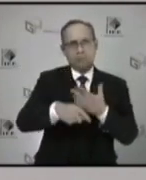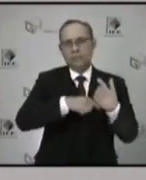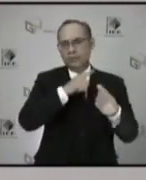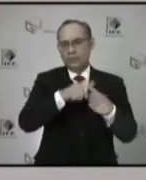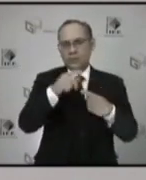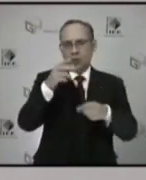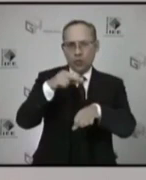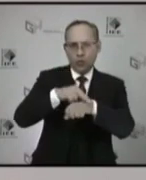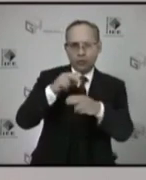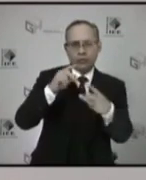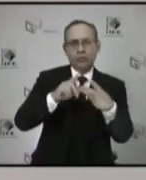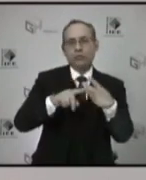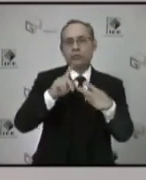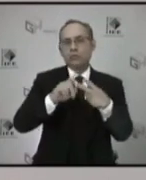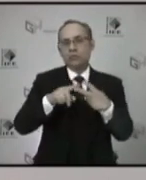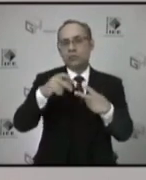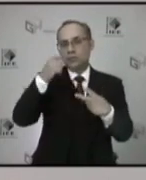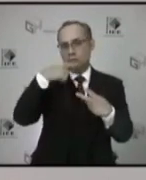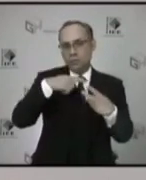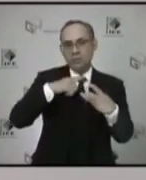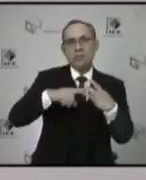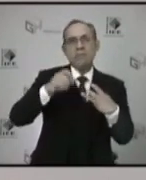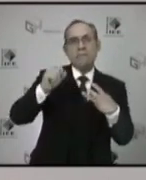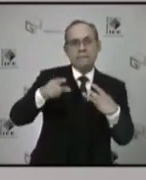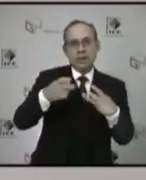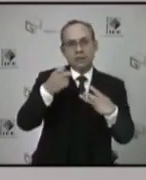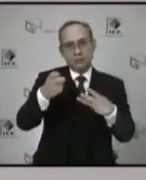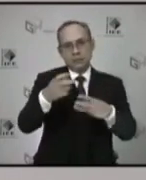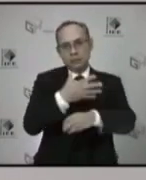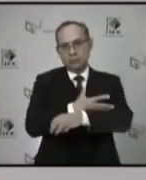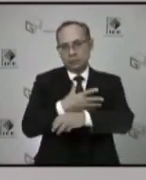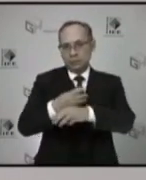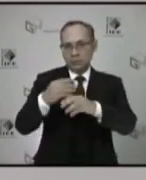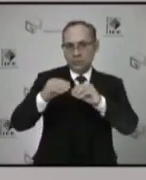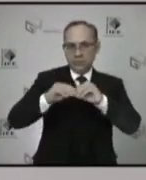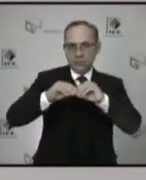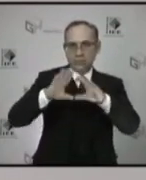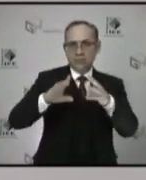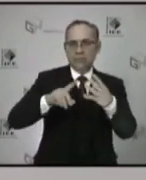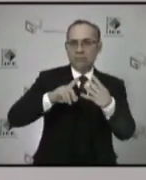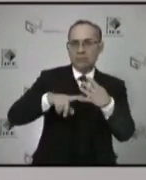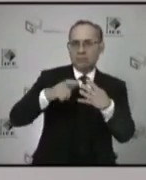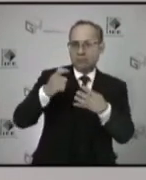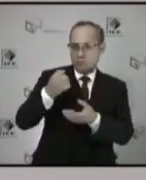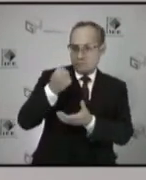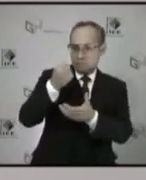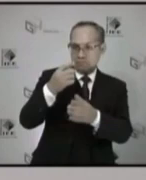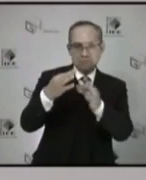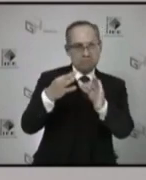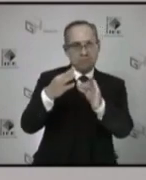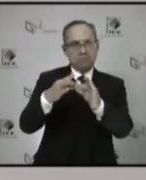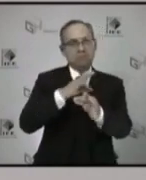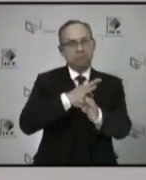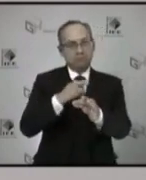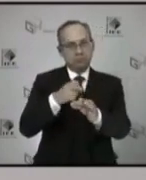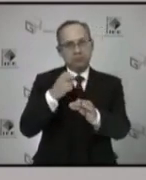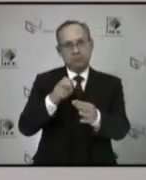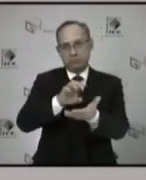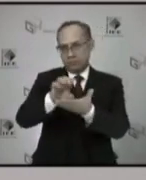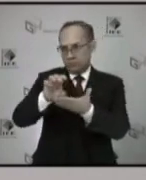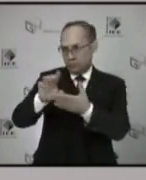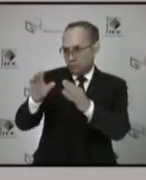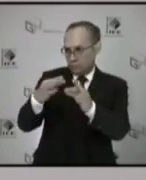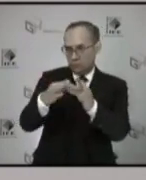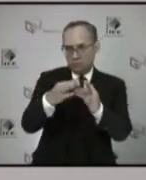transparencia, con utilización correcta de los recursos y fundamentalmente apoyando a también un ejército